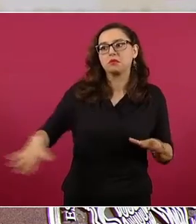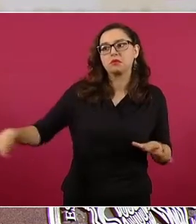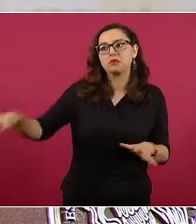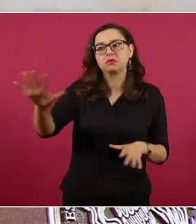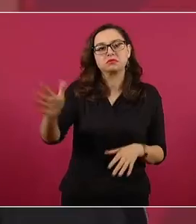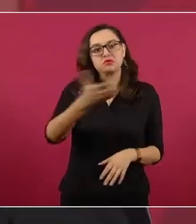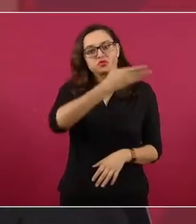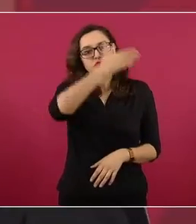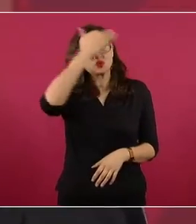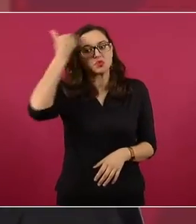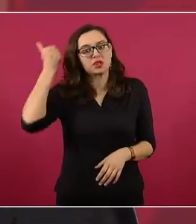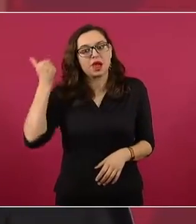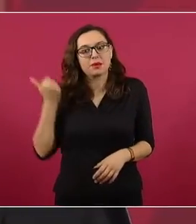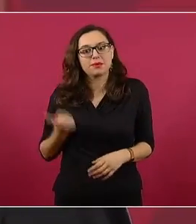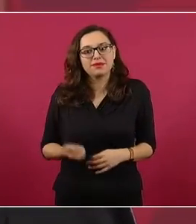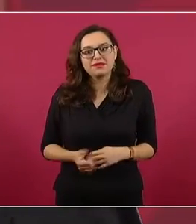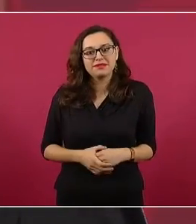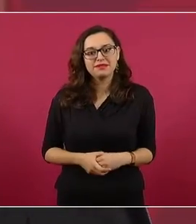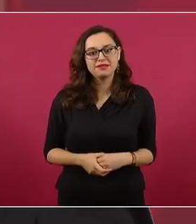la Constitución